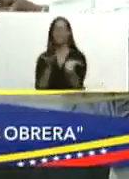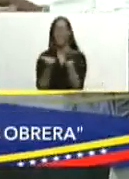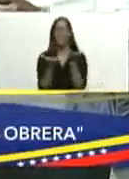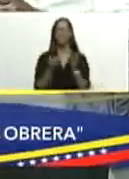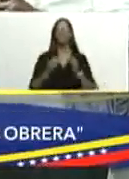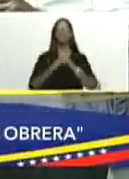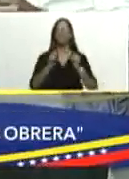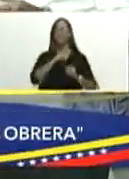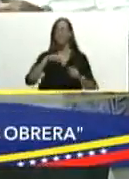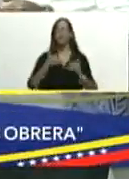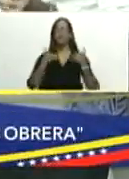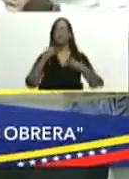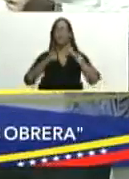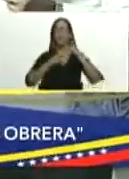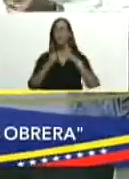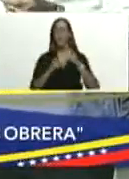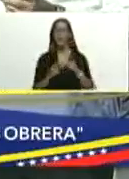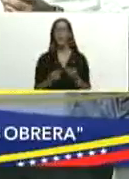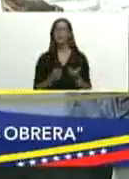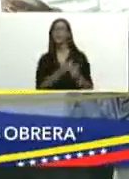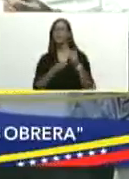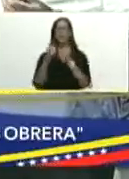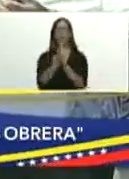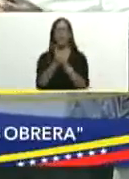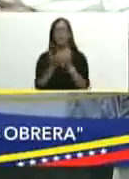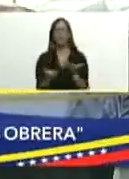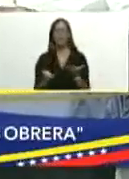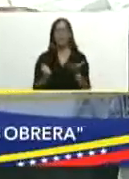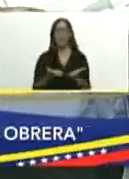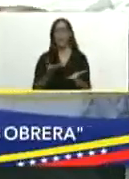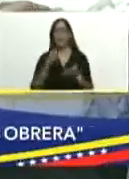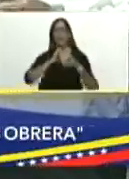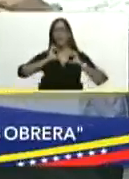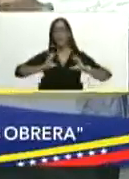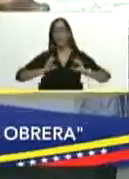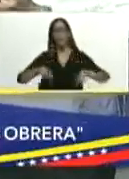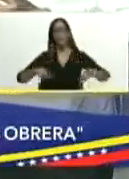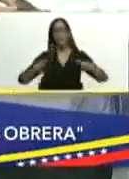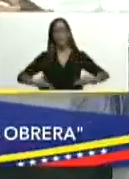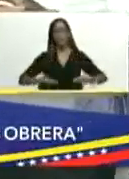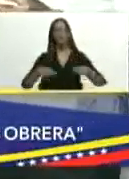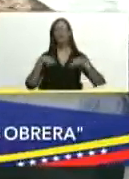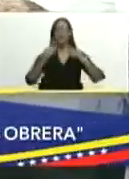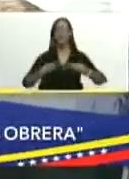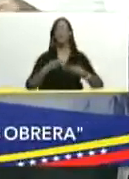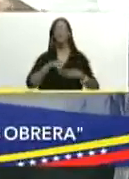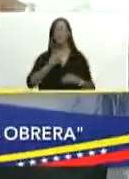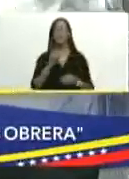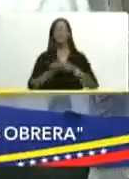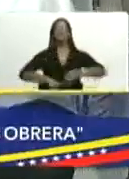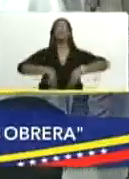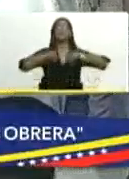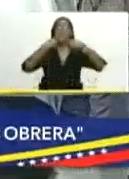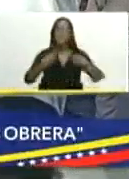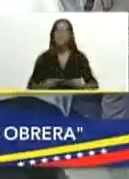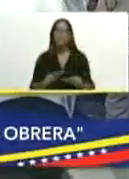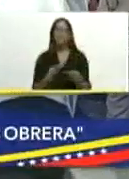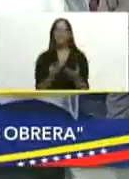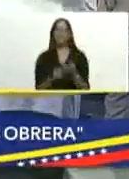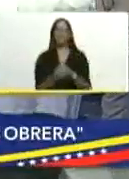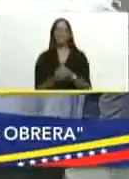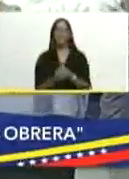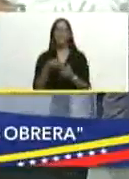todas nuestras líneas productivas sustituyendo este la materia prima Hoy podemos decir que estamos sustituyendo el la